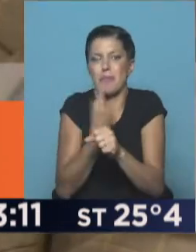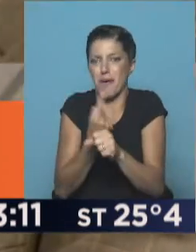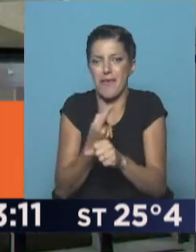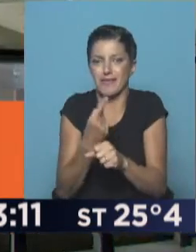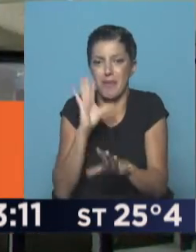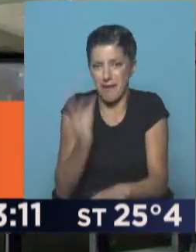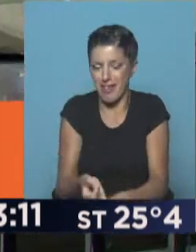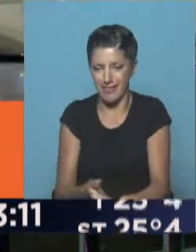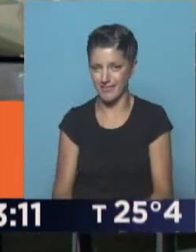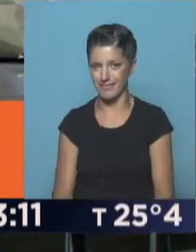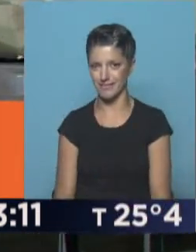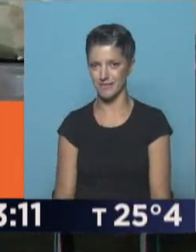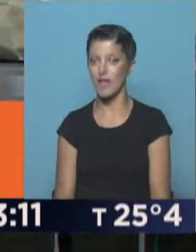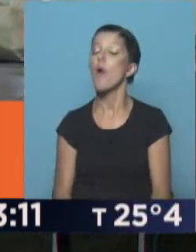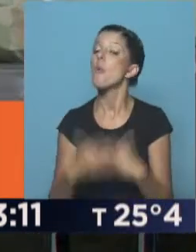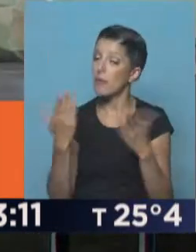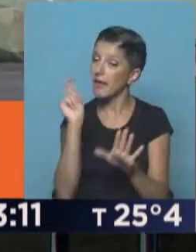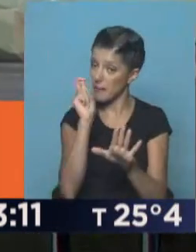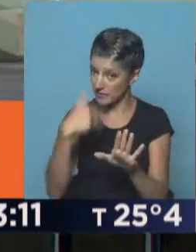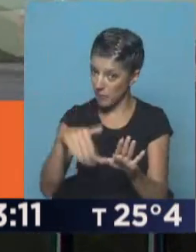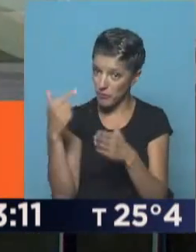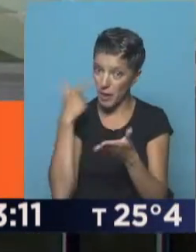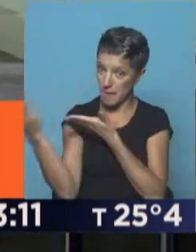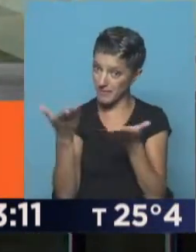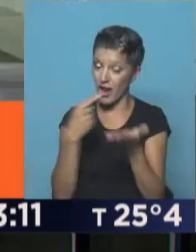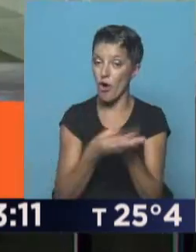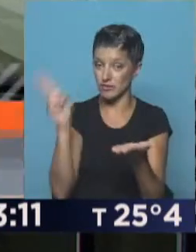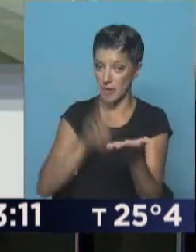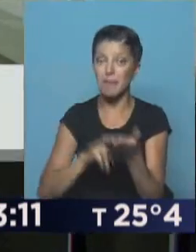¿Es posible entonces que te invitemos en unos meses como para ver en dónde